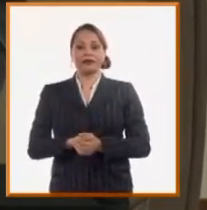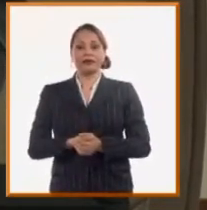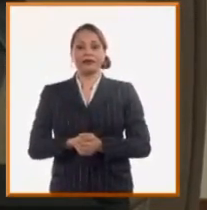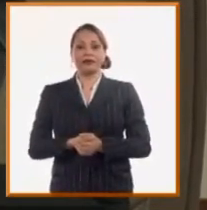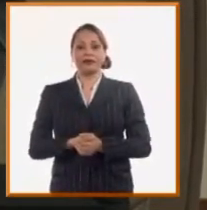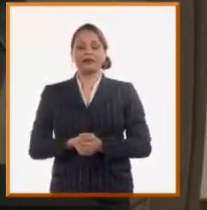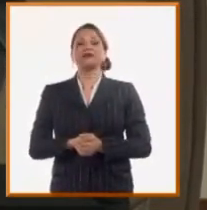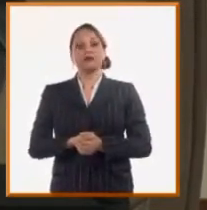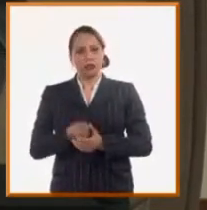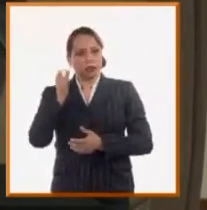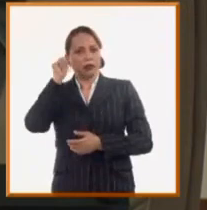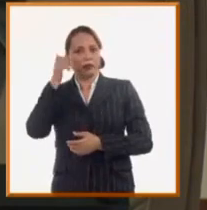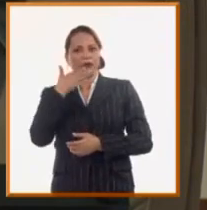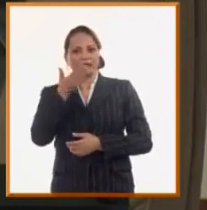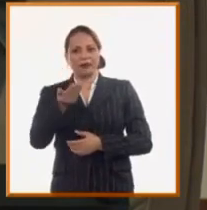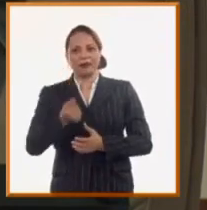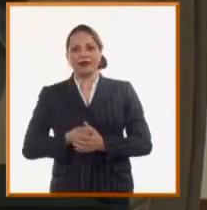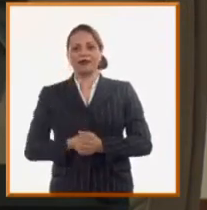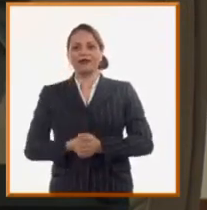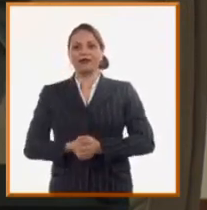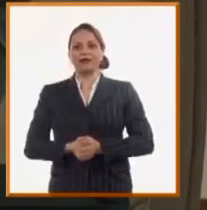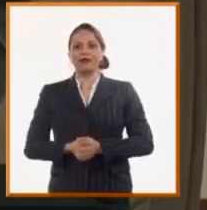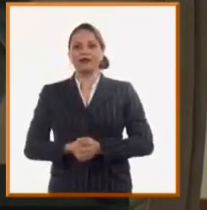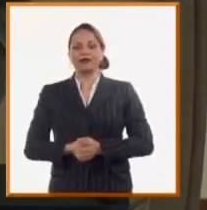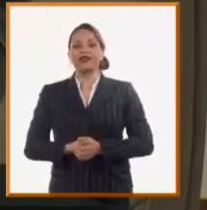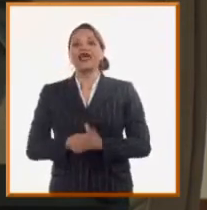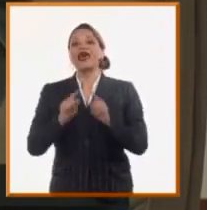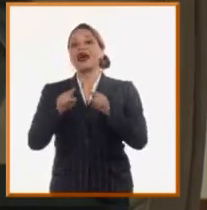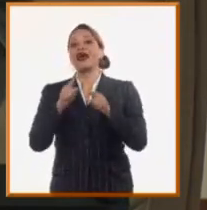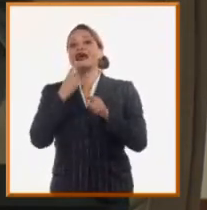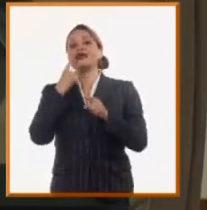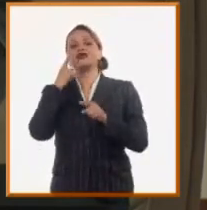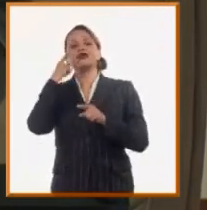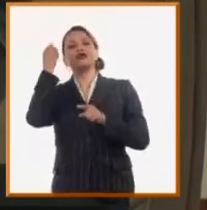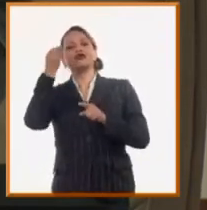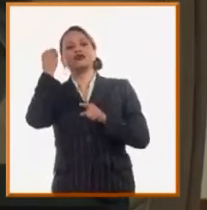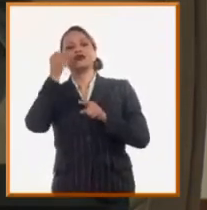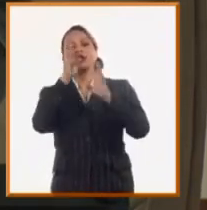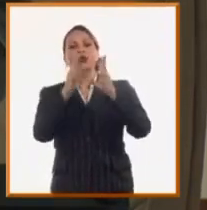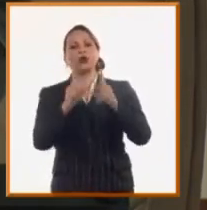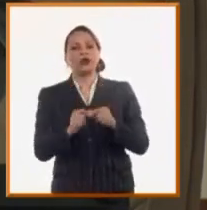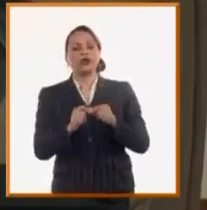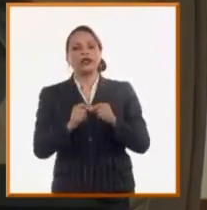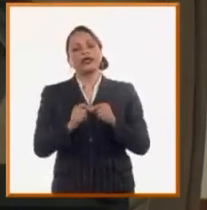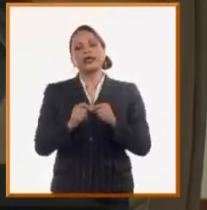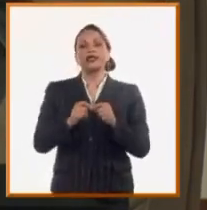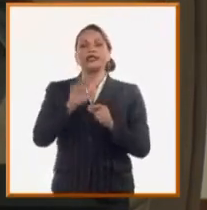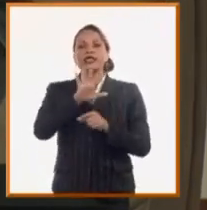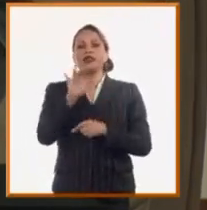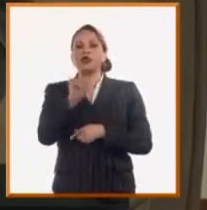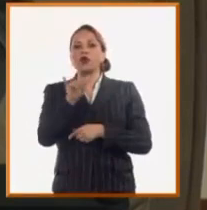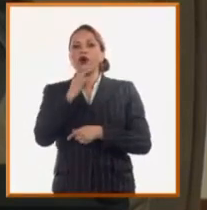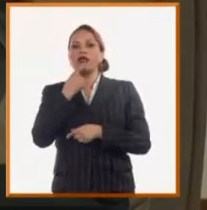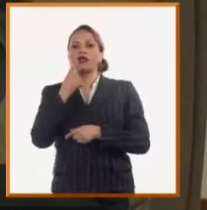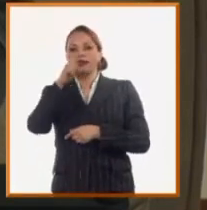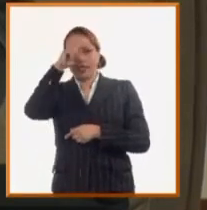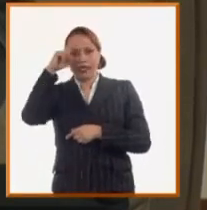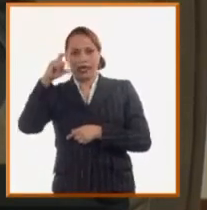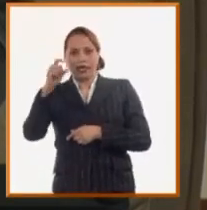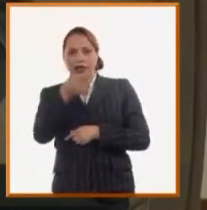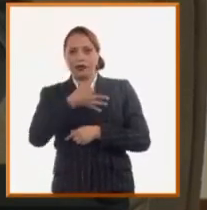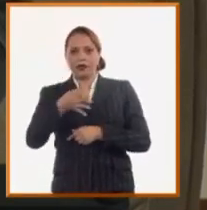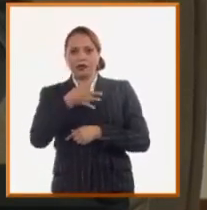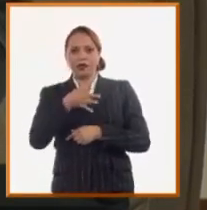Eso es una buena experiencia. Ahí sacábamos la cuenta, con 5 como él en Santa Clara, en el municipio de Santa